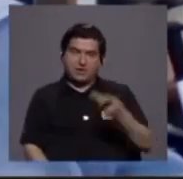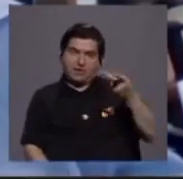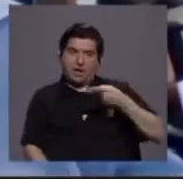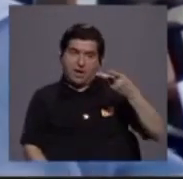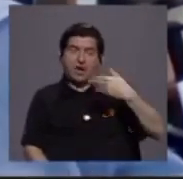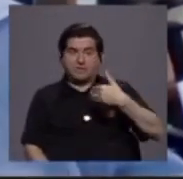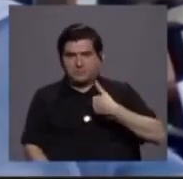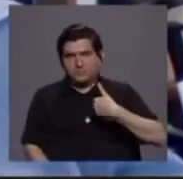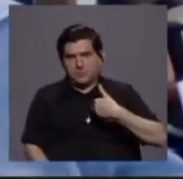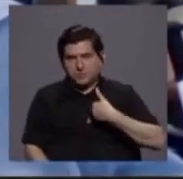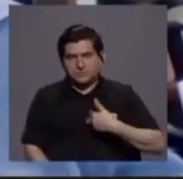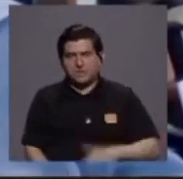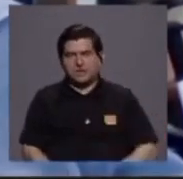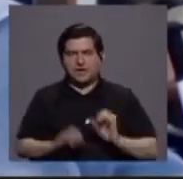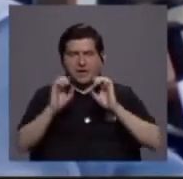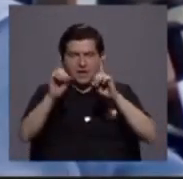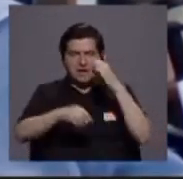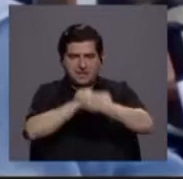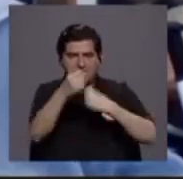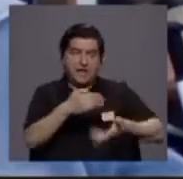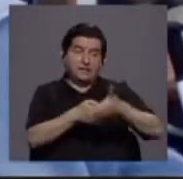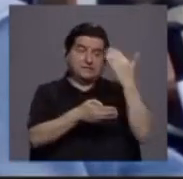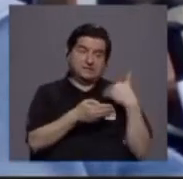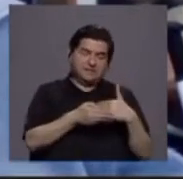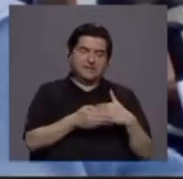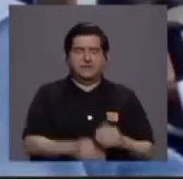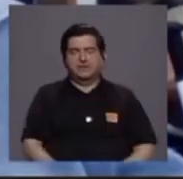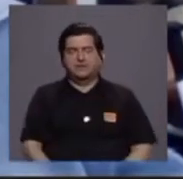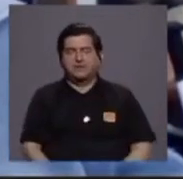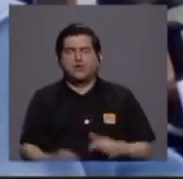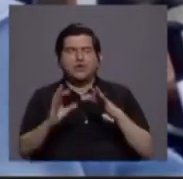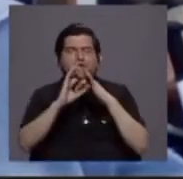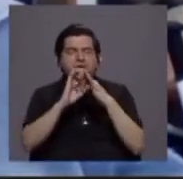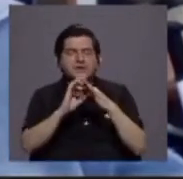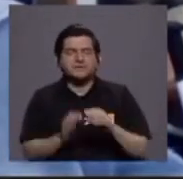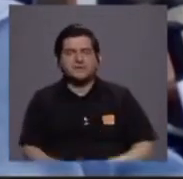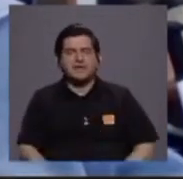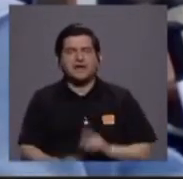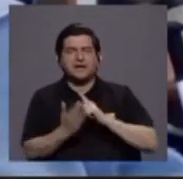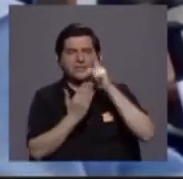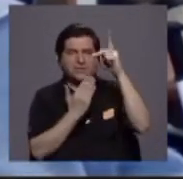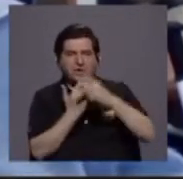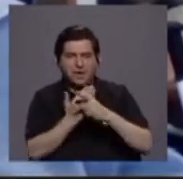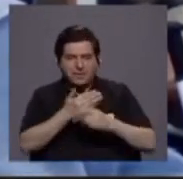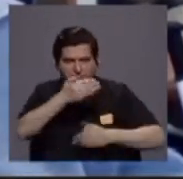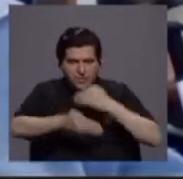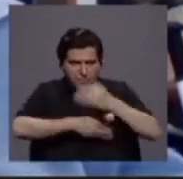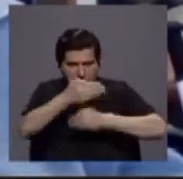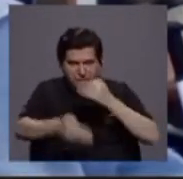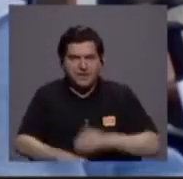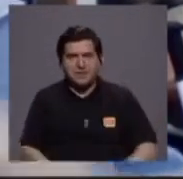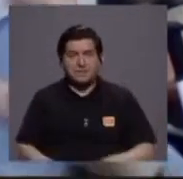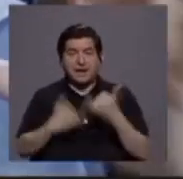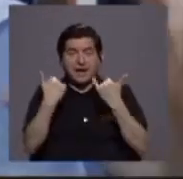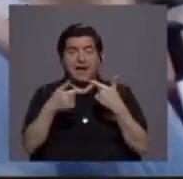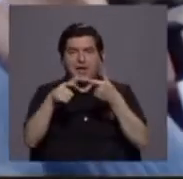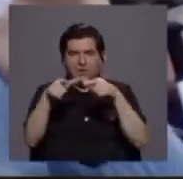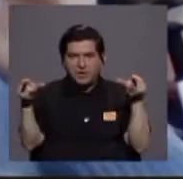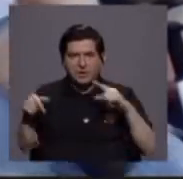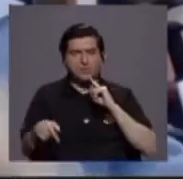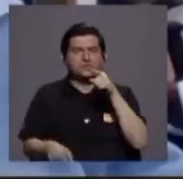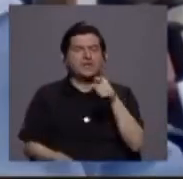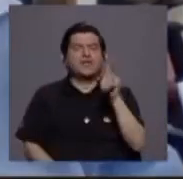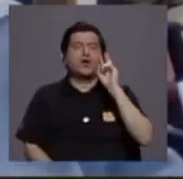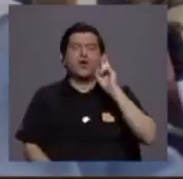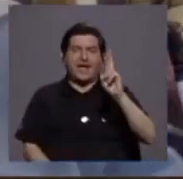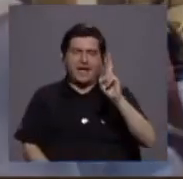tuvimos en nuestra educación del siglo pasado, en relación a la programación. De hecho, ahorita hay un lenguaje, mencionaste tu R, que